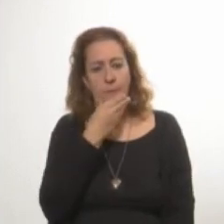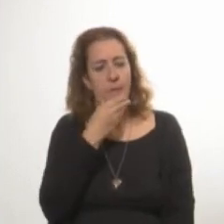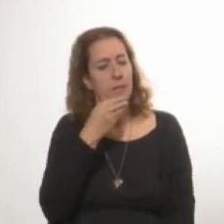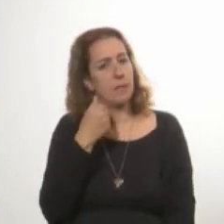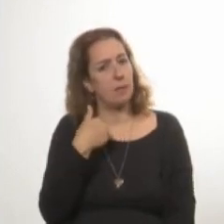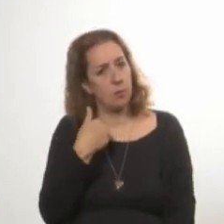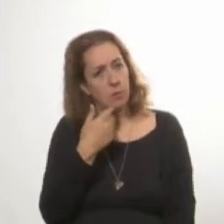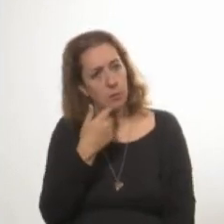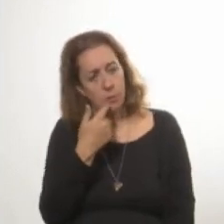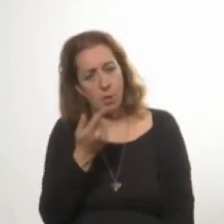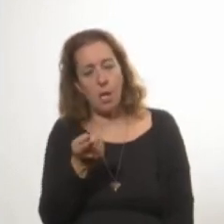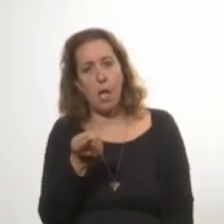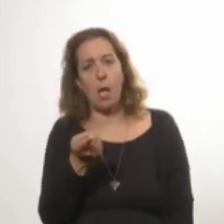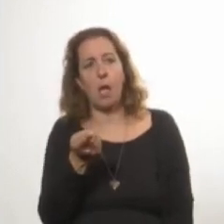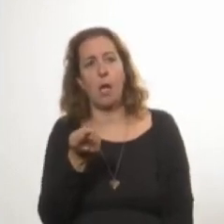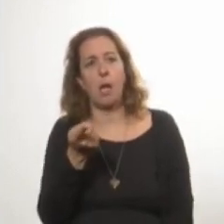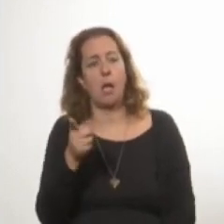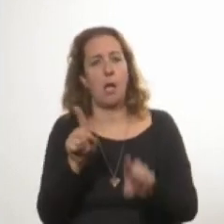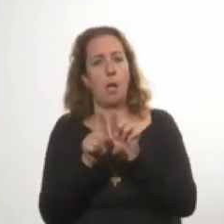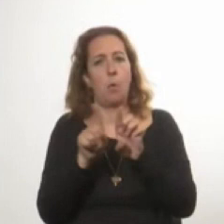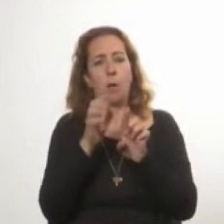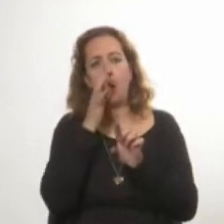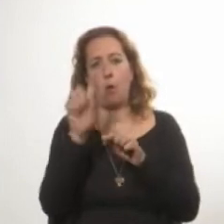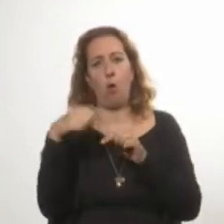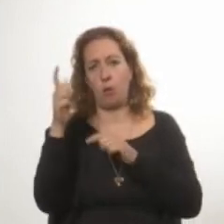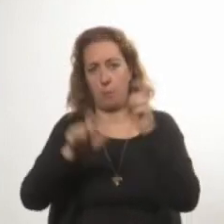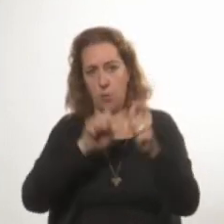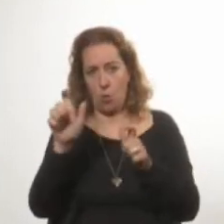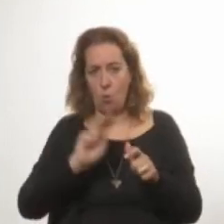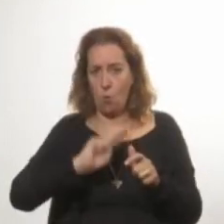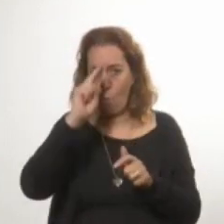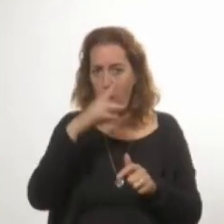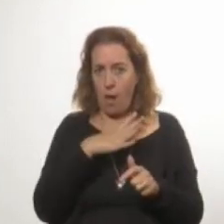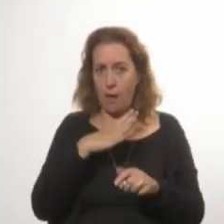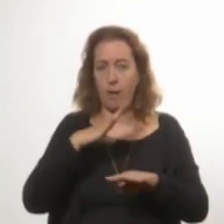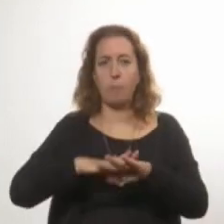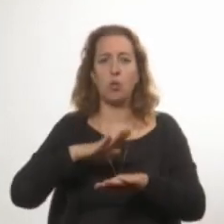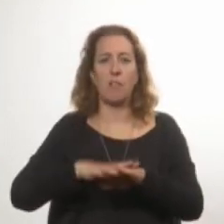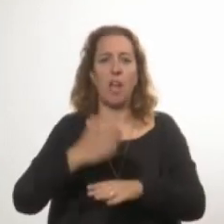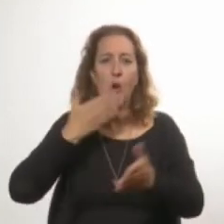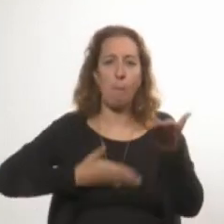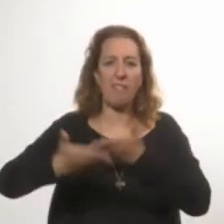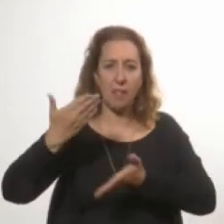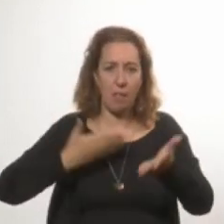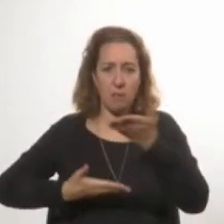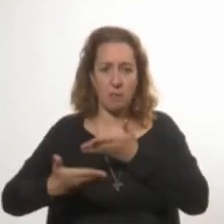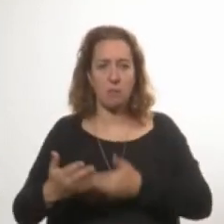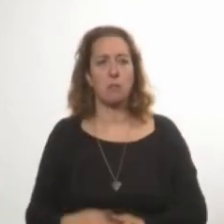yo diría que, como ha dicho algún otro legislador, en el Uruguay hay responsabilidades compartidas.